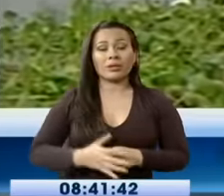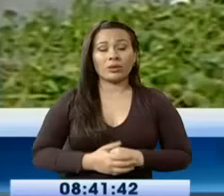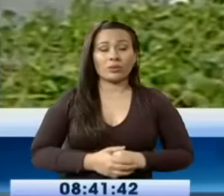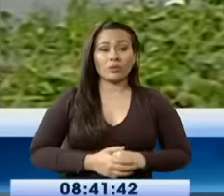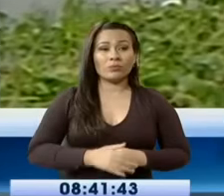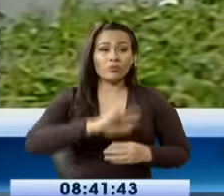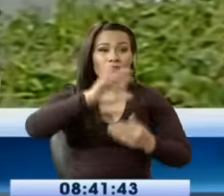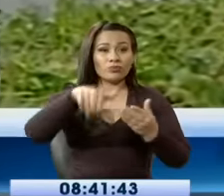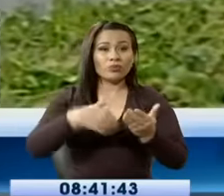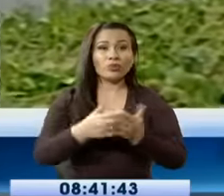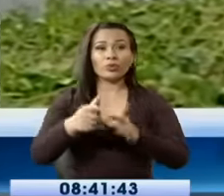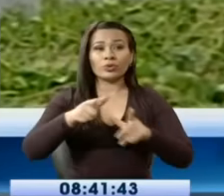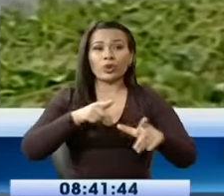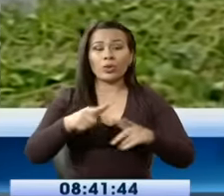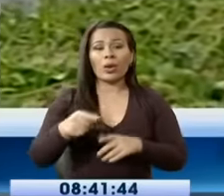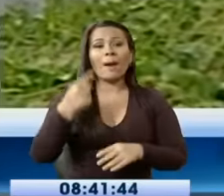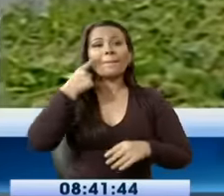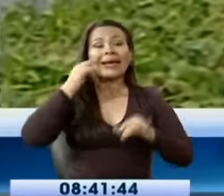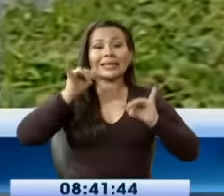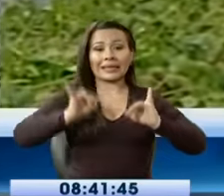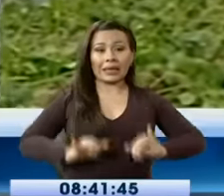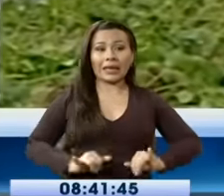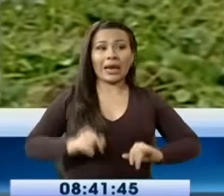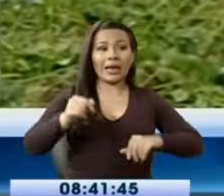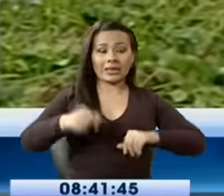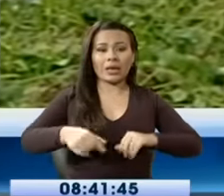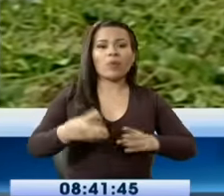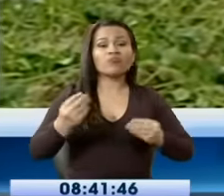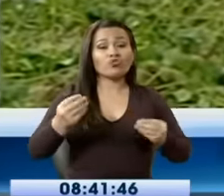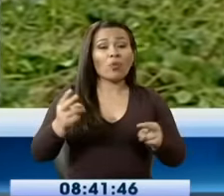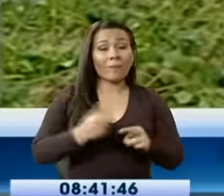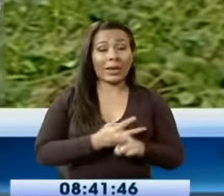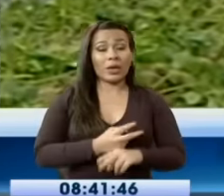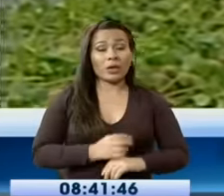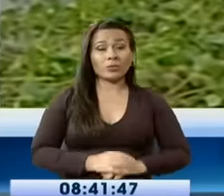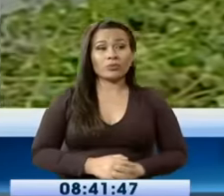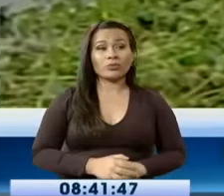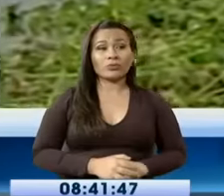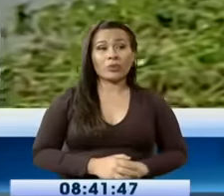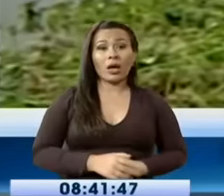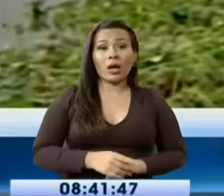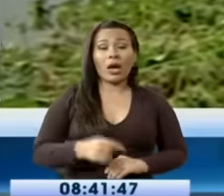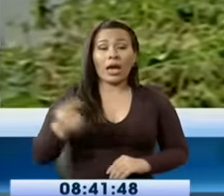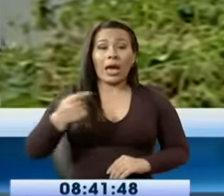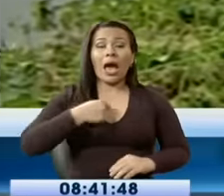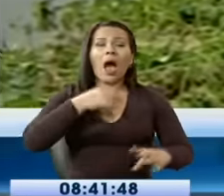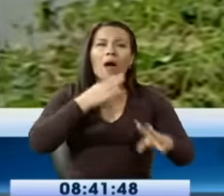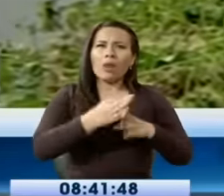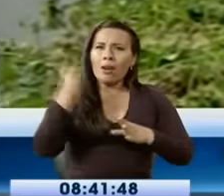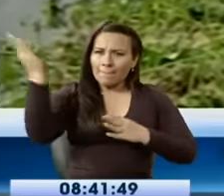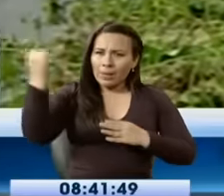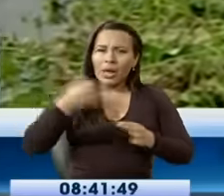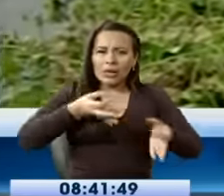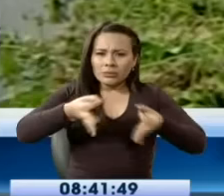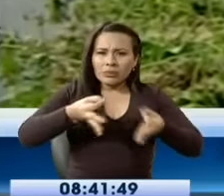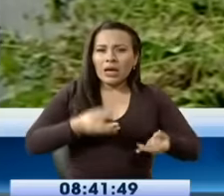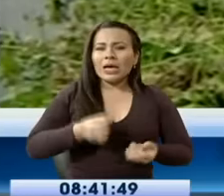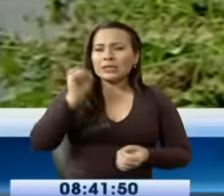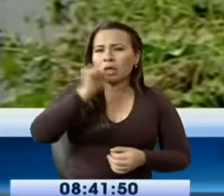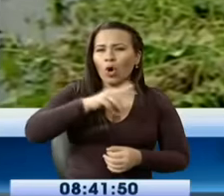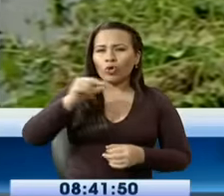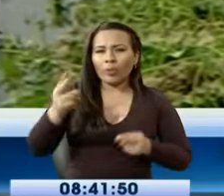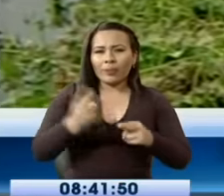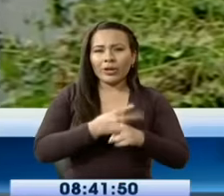maneras todavía van a permanecer. ¿Cuál es el riesgo para ellas? Si es que pueden quedarse tranquilamente, incluso algunos tienen problemas para